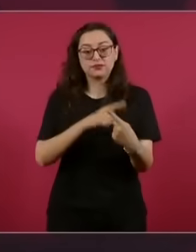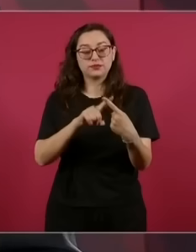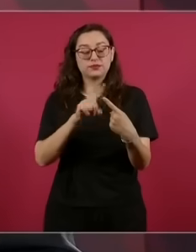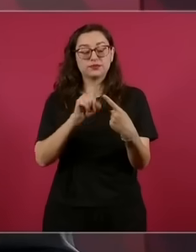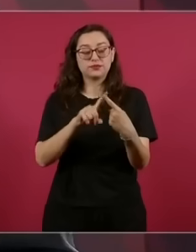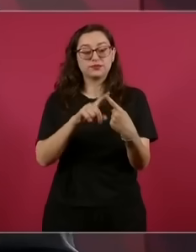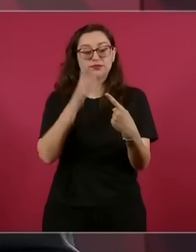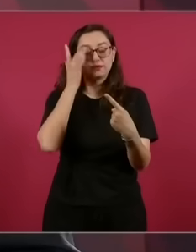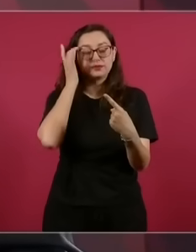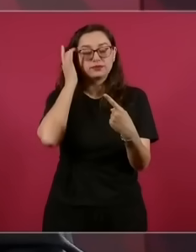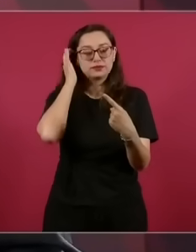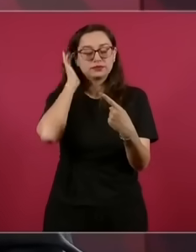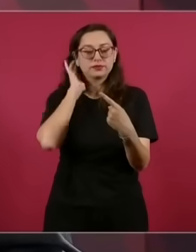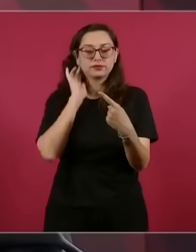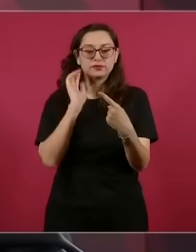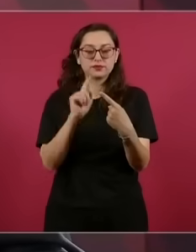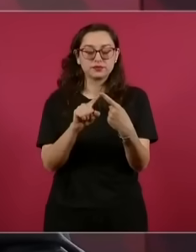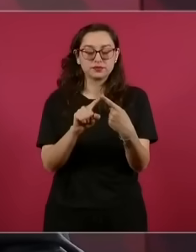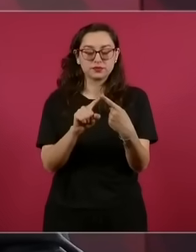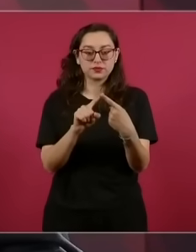resolver el problema